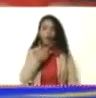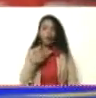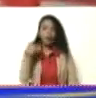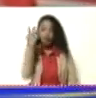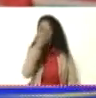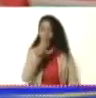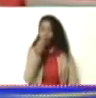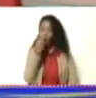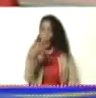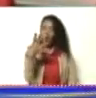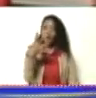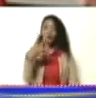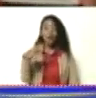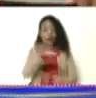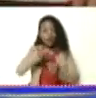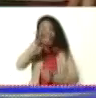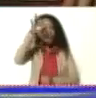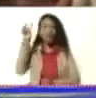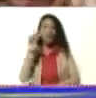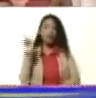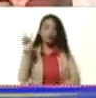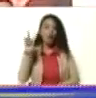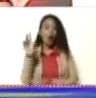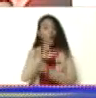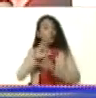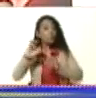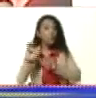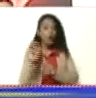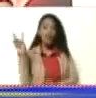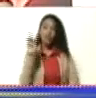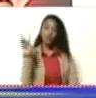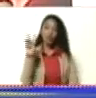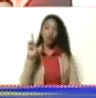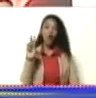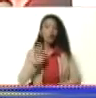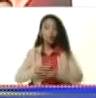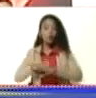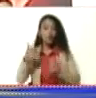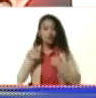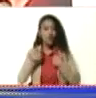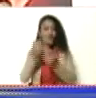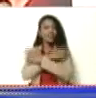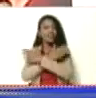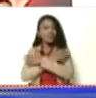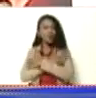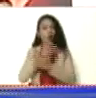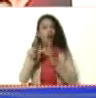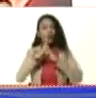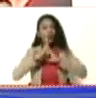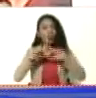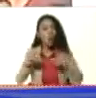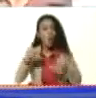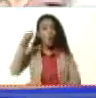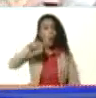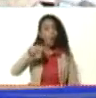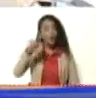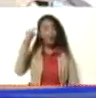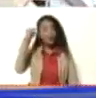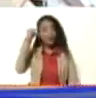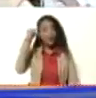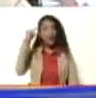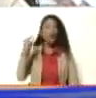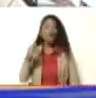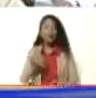belleza del alma venezolana, la cultura de Venezuela. Por eso los felicito a todos y a todas hoy en el día del